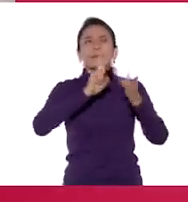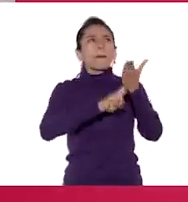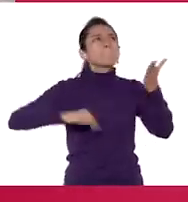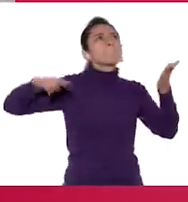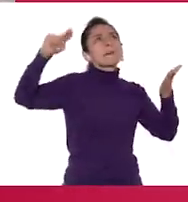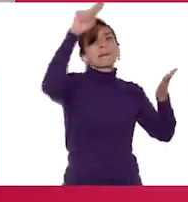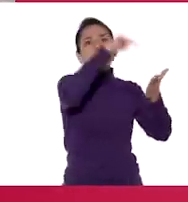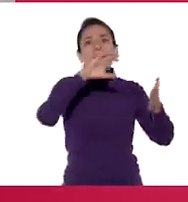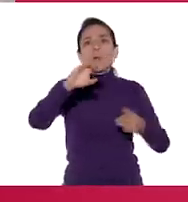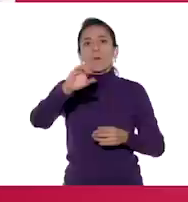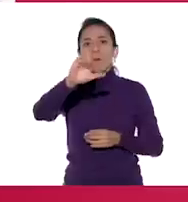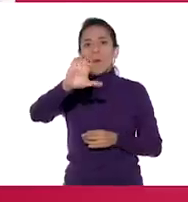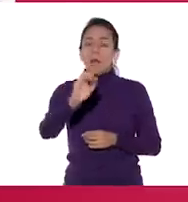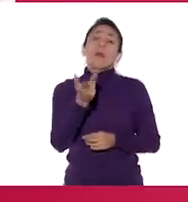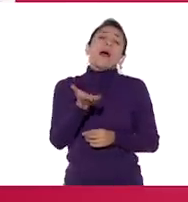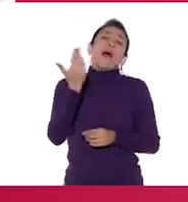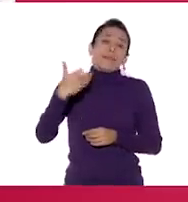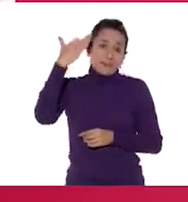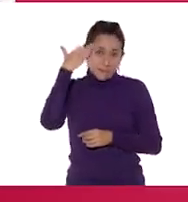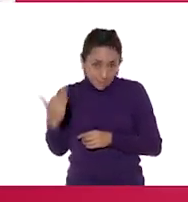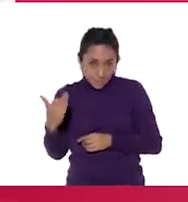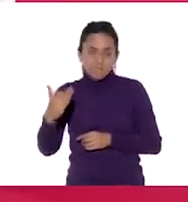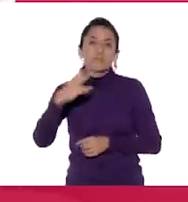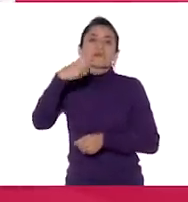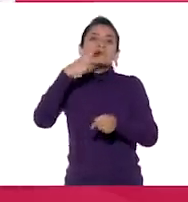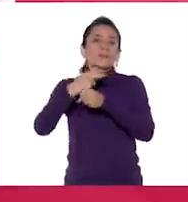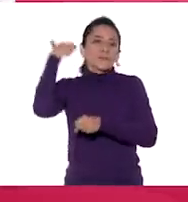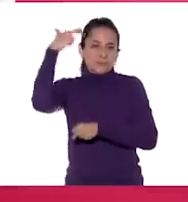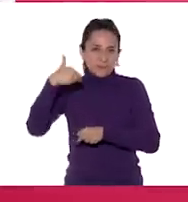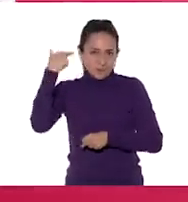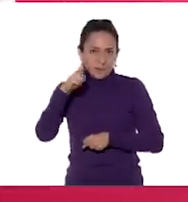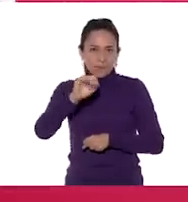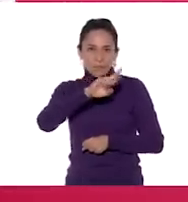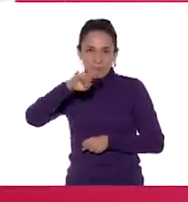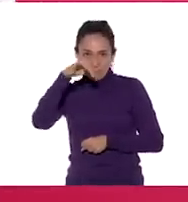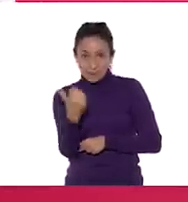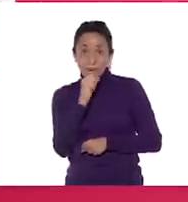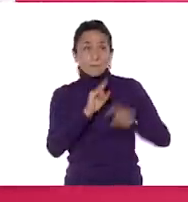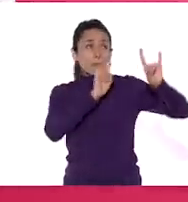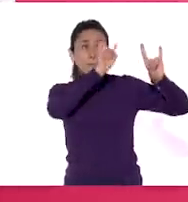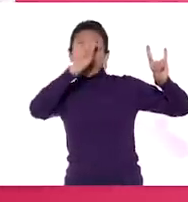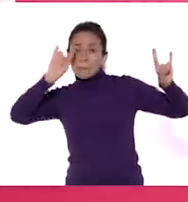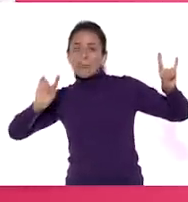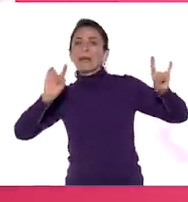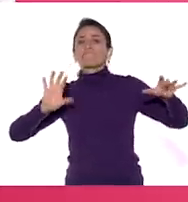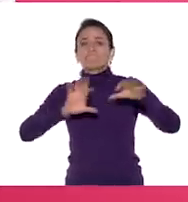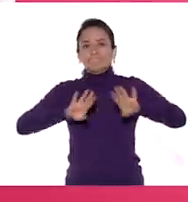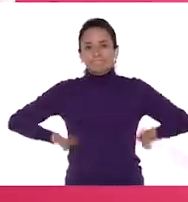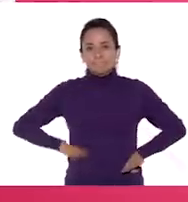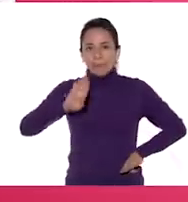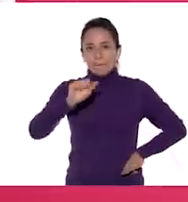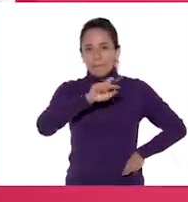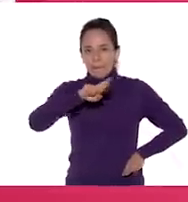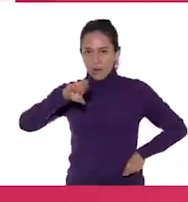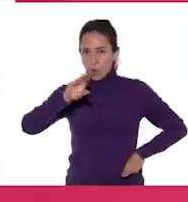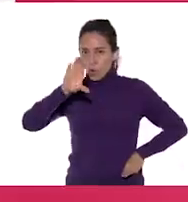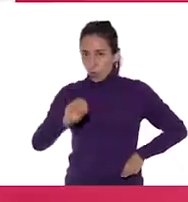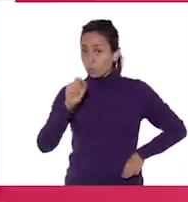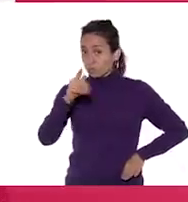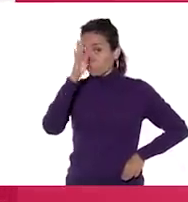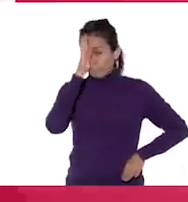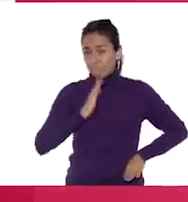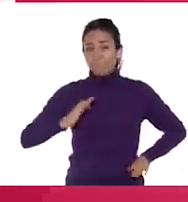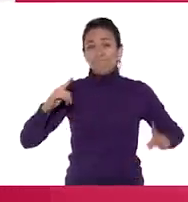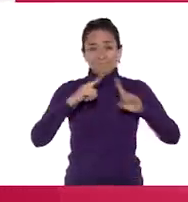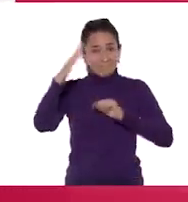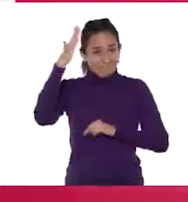virreinal, además de varios retablos barrocos. La Catedral de Saltillo, Coahuila, es una